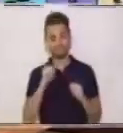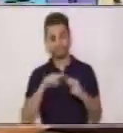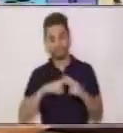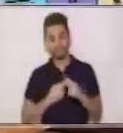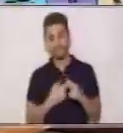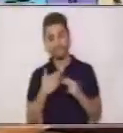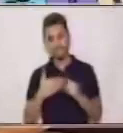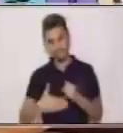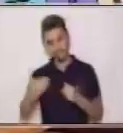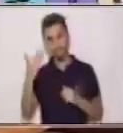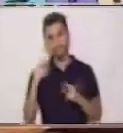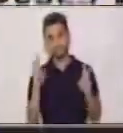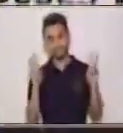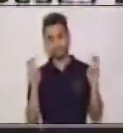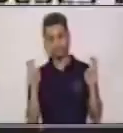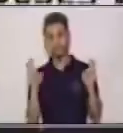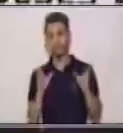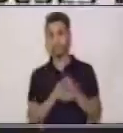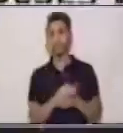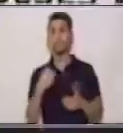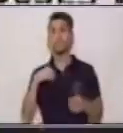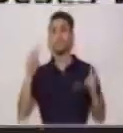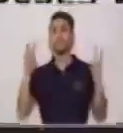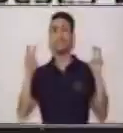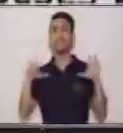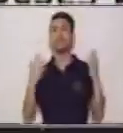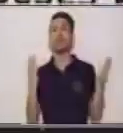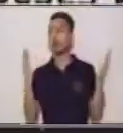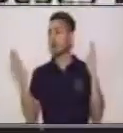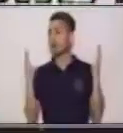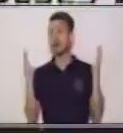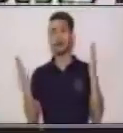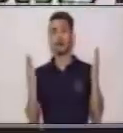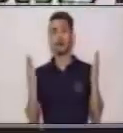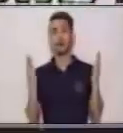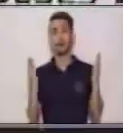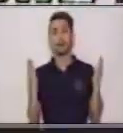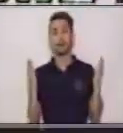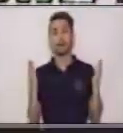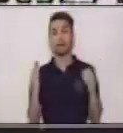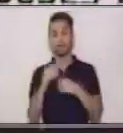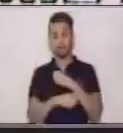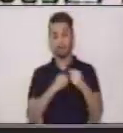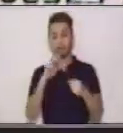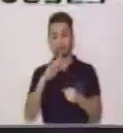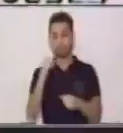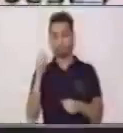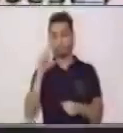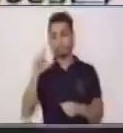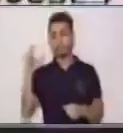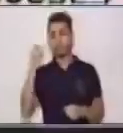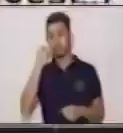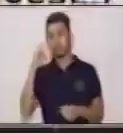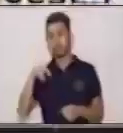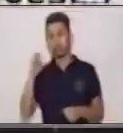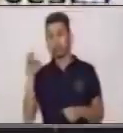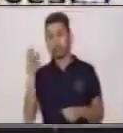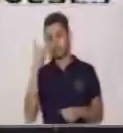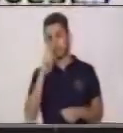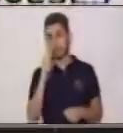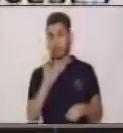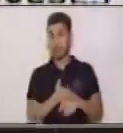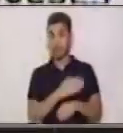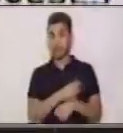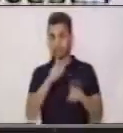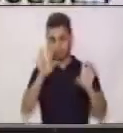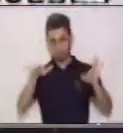con nuestro tema. Nuestro tema es comparación de fracciones. Pero antes de iniciar, vamos a mover esas manitas, porque